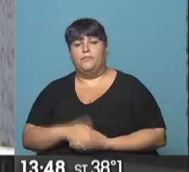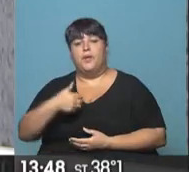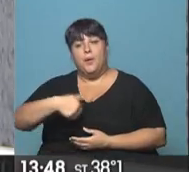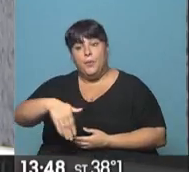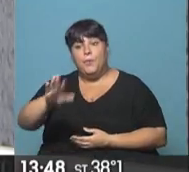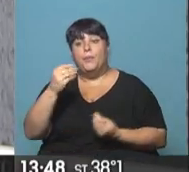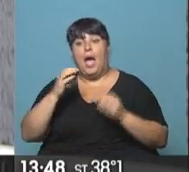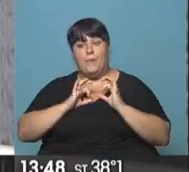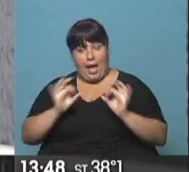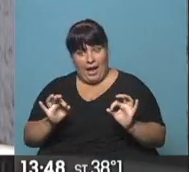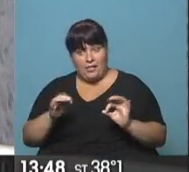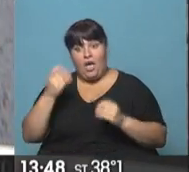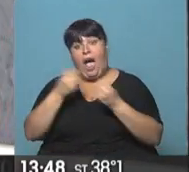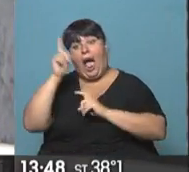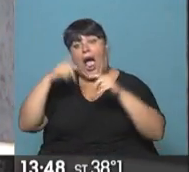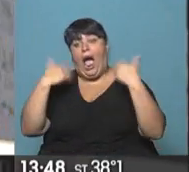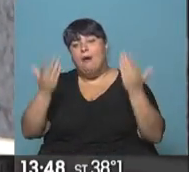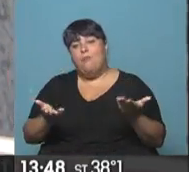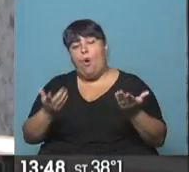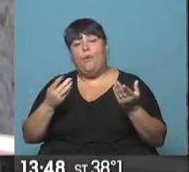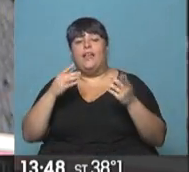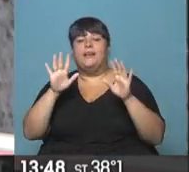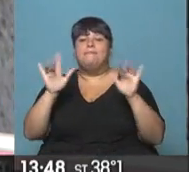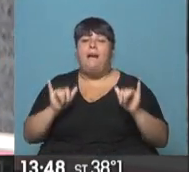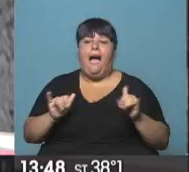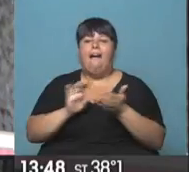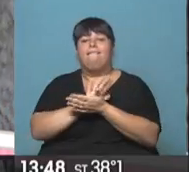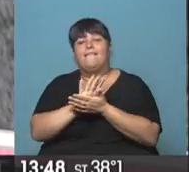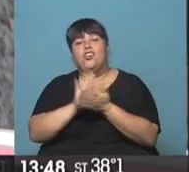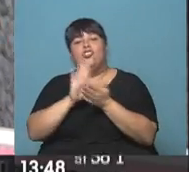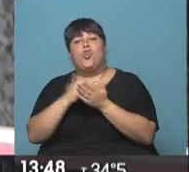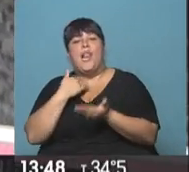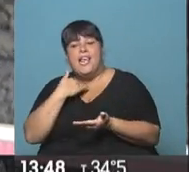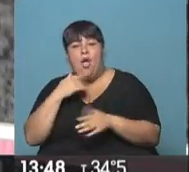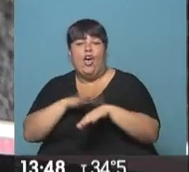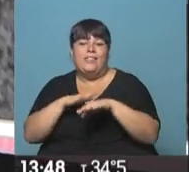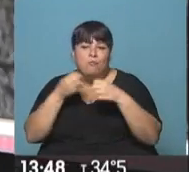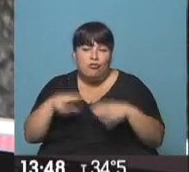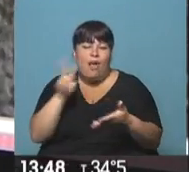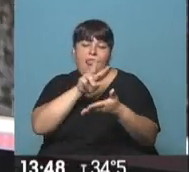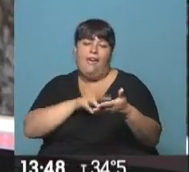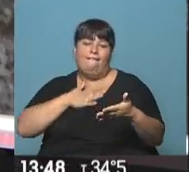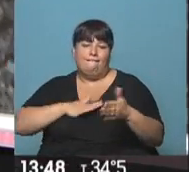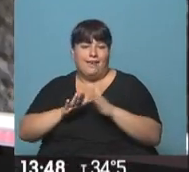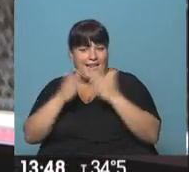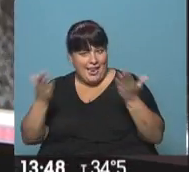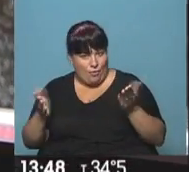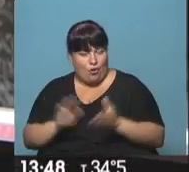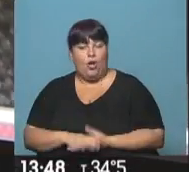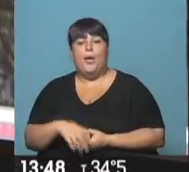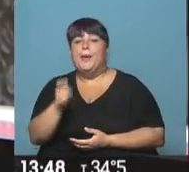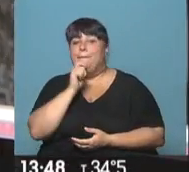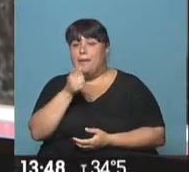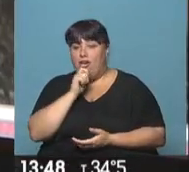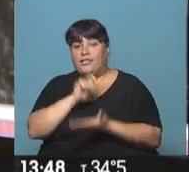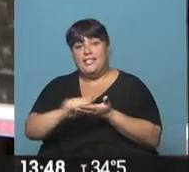Se viene el tiempo de vacaciones y para muchos es el tiempo de reconciliarse, de amigarse con el mundo de los libros o tener tiempo al menos para leer alguno que otro. El